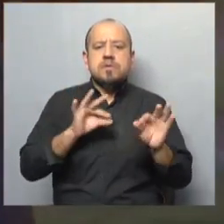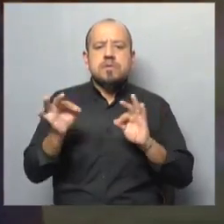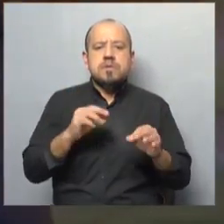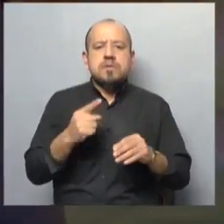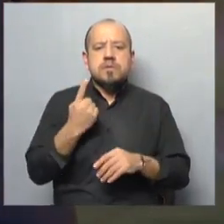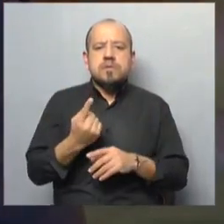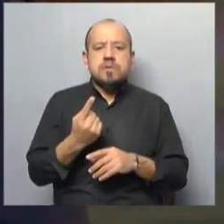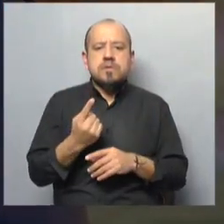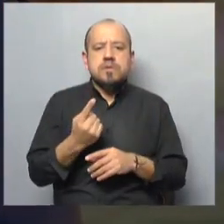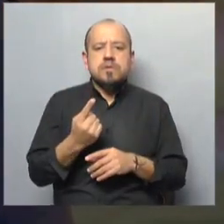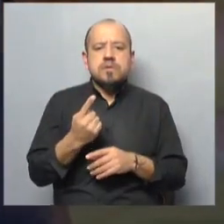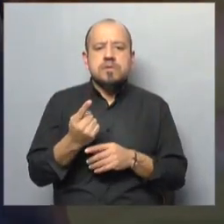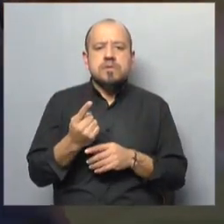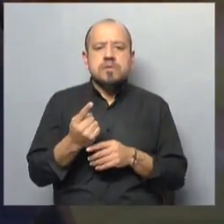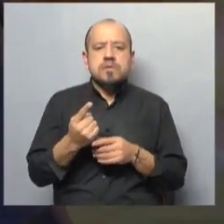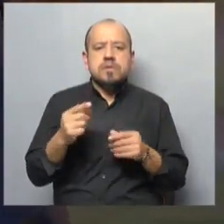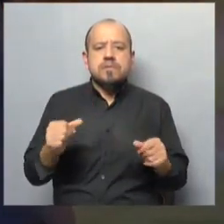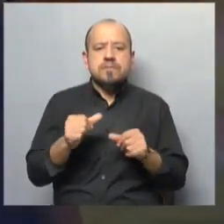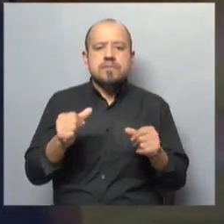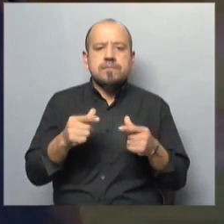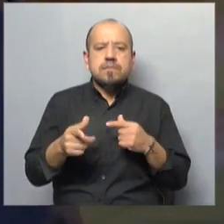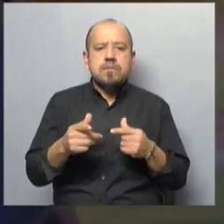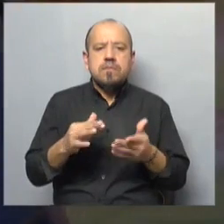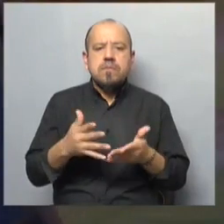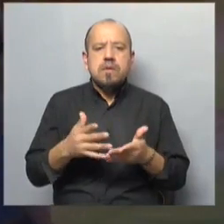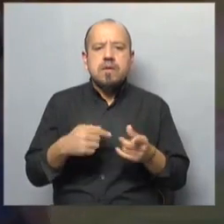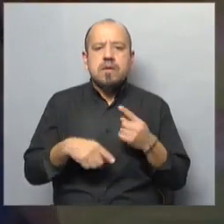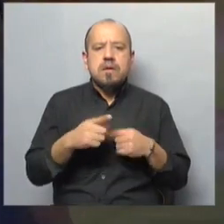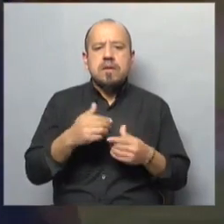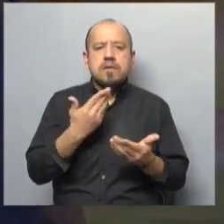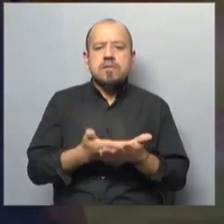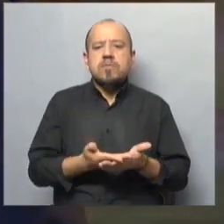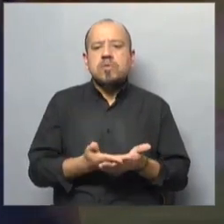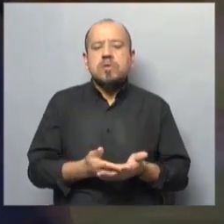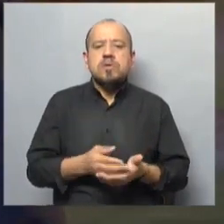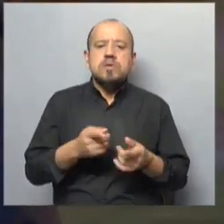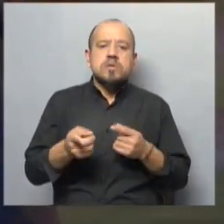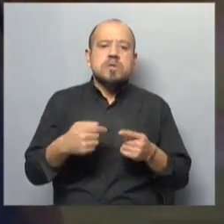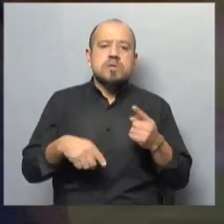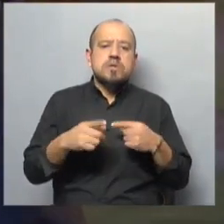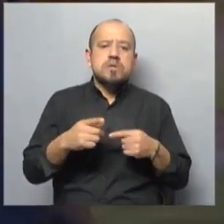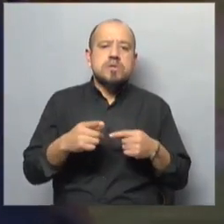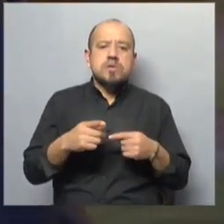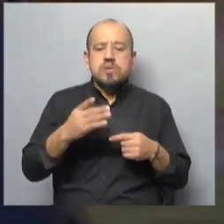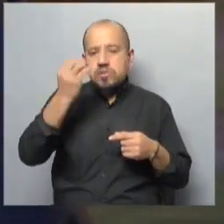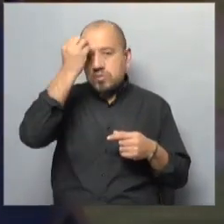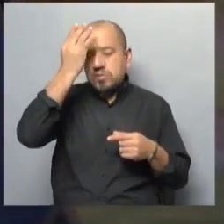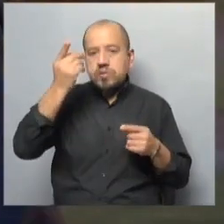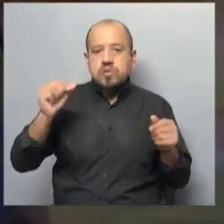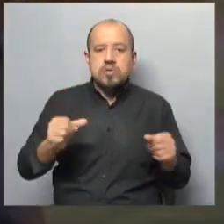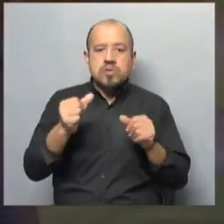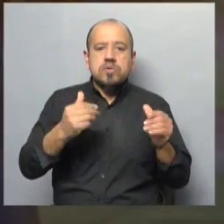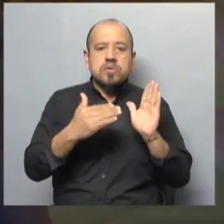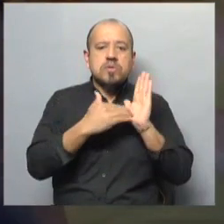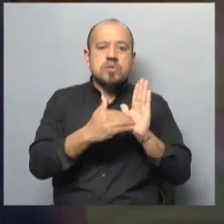una y vamos a generar una especie como de guión y de relato de esa propuesta que va a terminar en un concepto, se va a hacer una